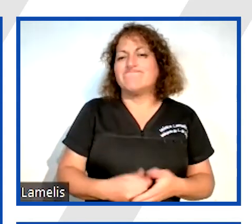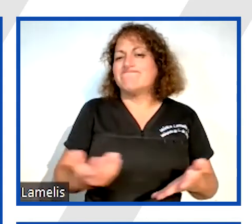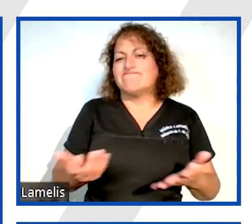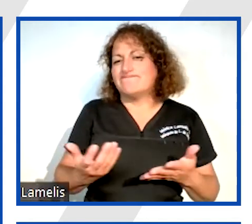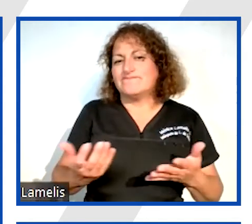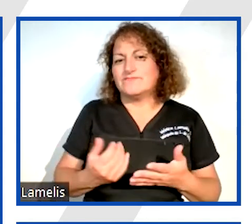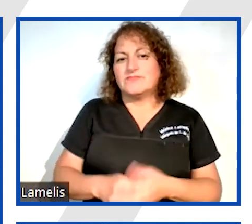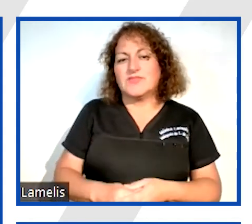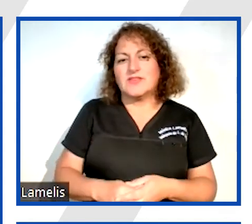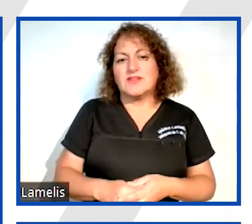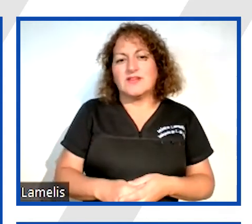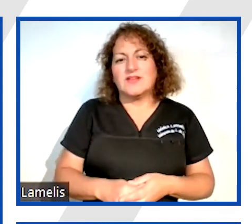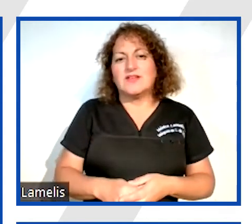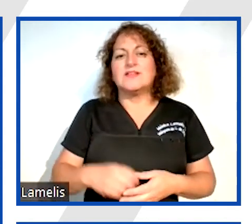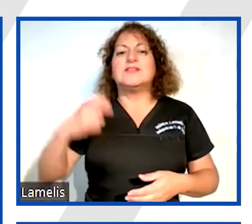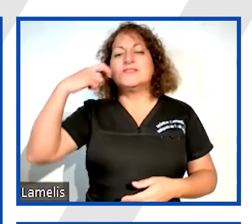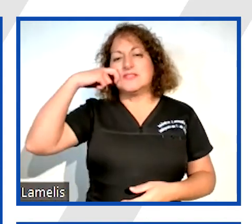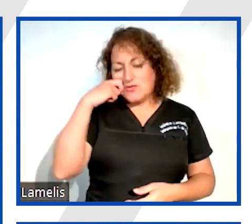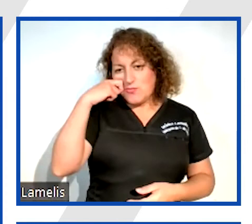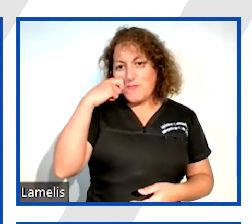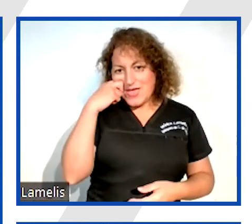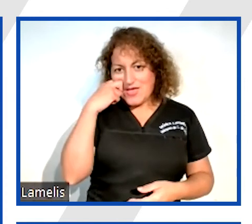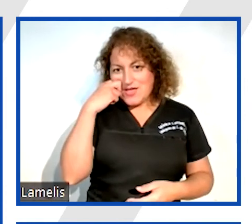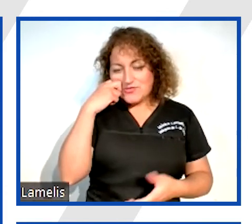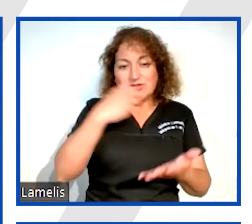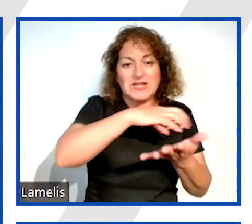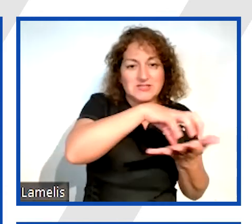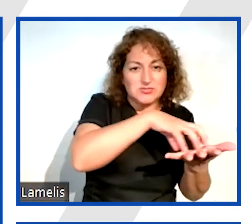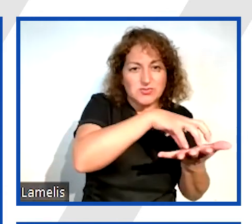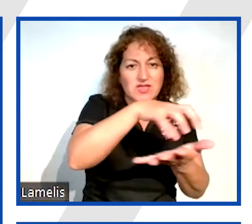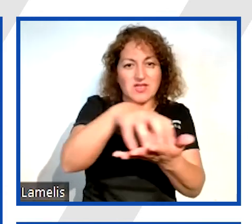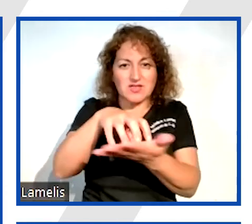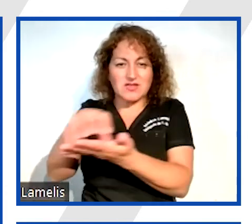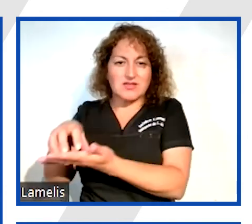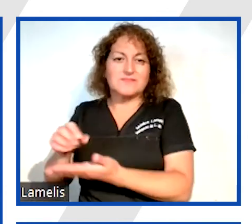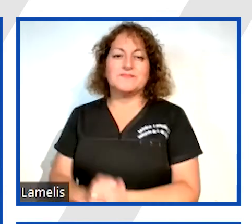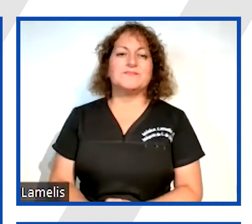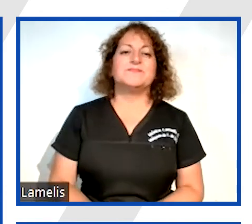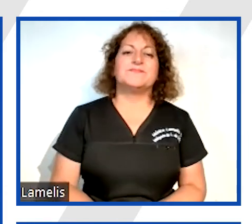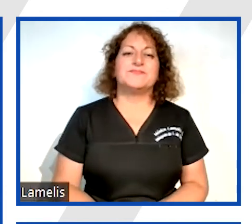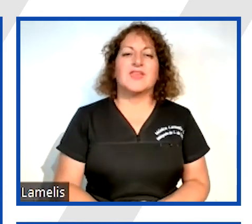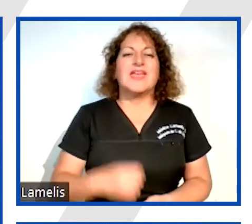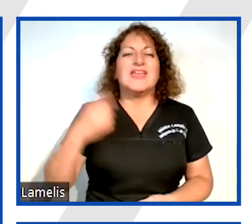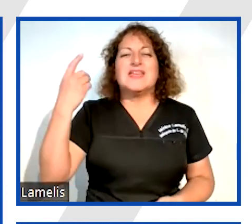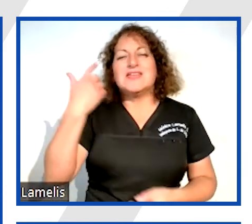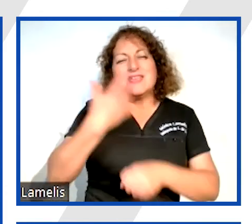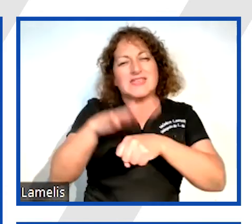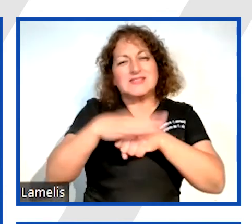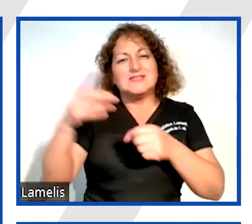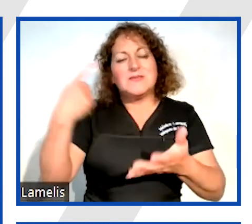lo que significa el ser humano y la civilización nosotros partimos hace 315 mil años se